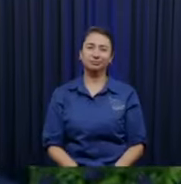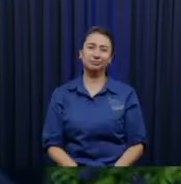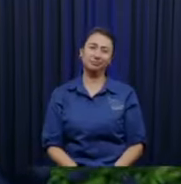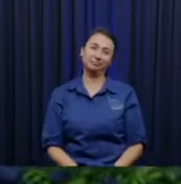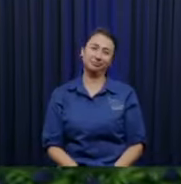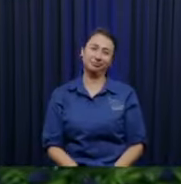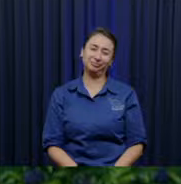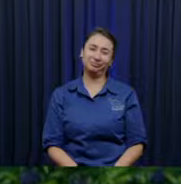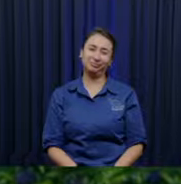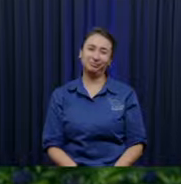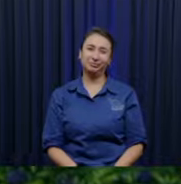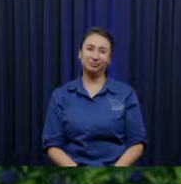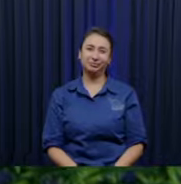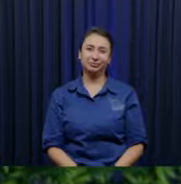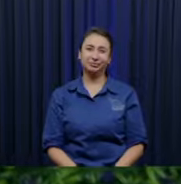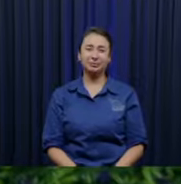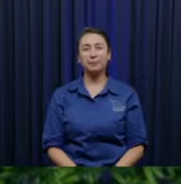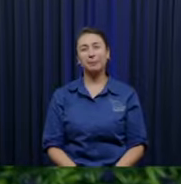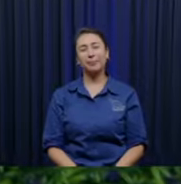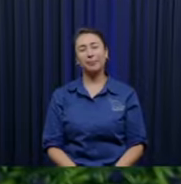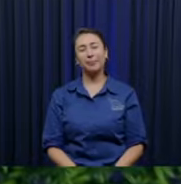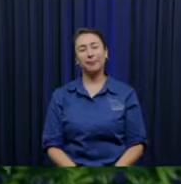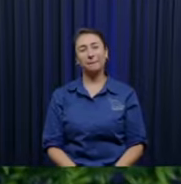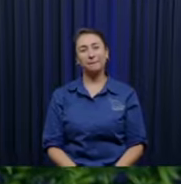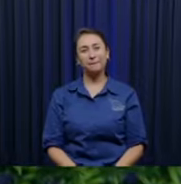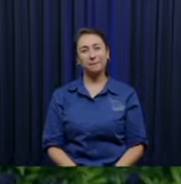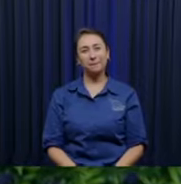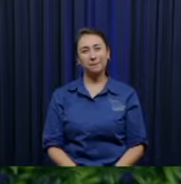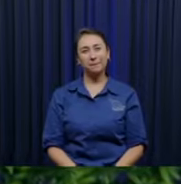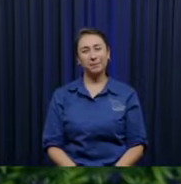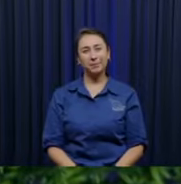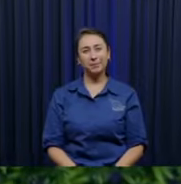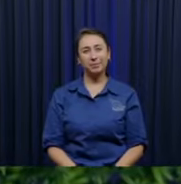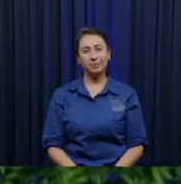pero y después vienen aquí. No, aquí no.